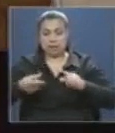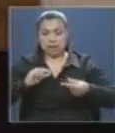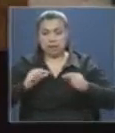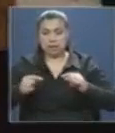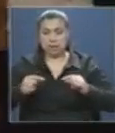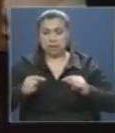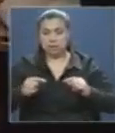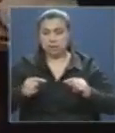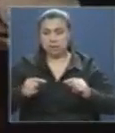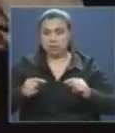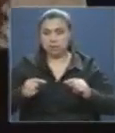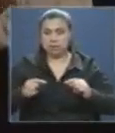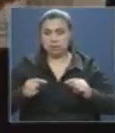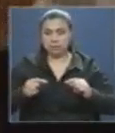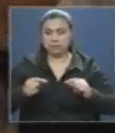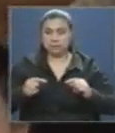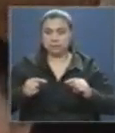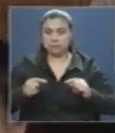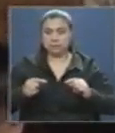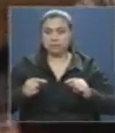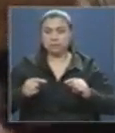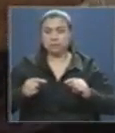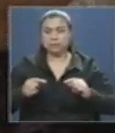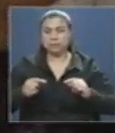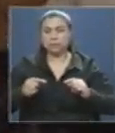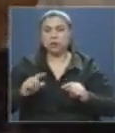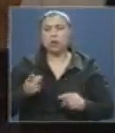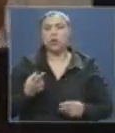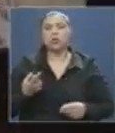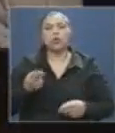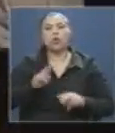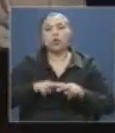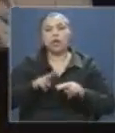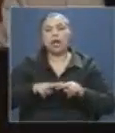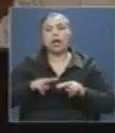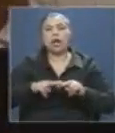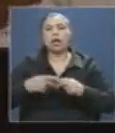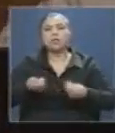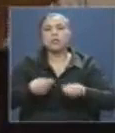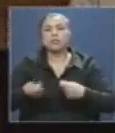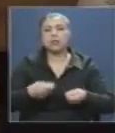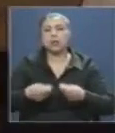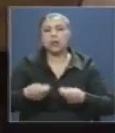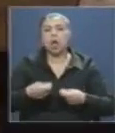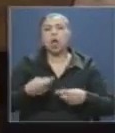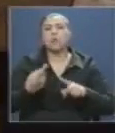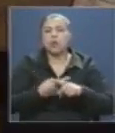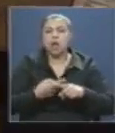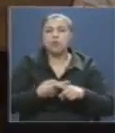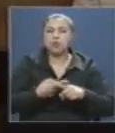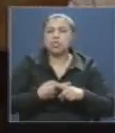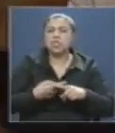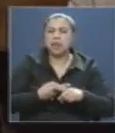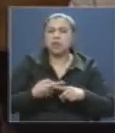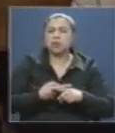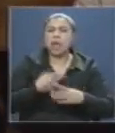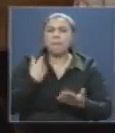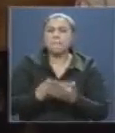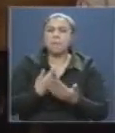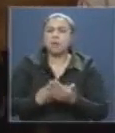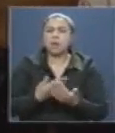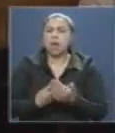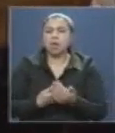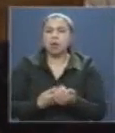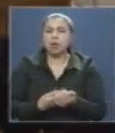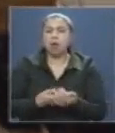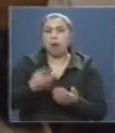sobre no solamente lo que hace el mercado en esta materia, que ya dije puede ser abusiva, potencialmente abusiva, y en Chile vemos